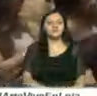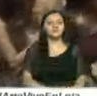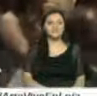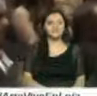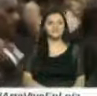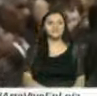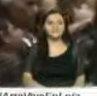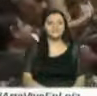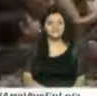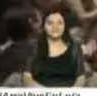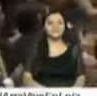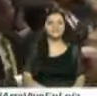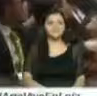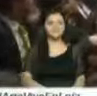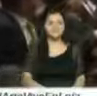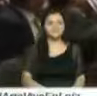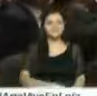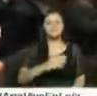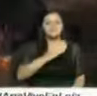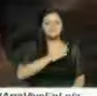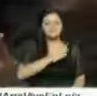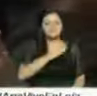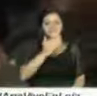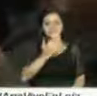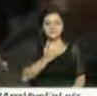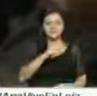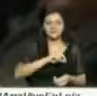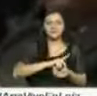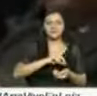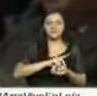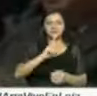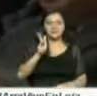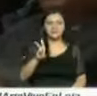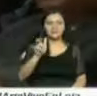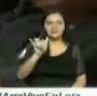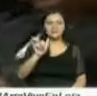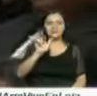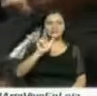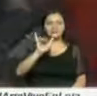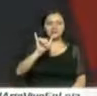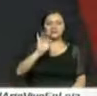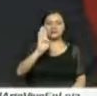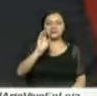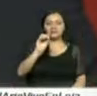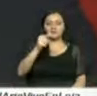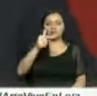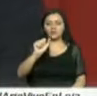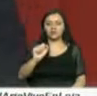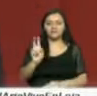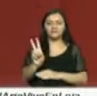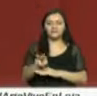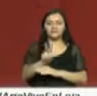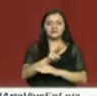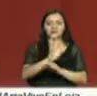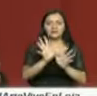Un saludo al doctor Galo Chiriboga, fiscal general de la Nación.